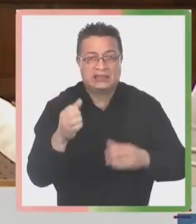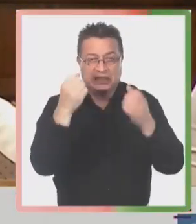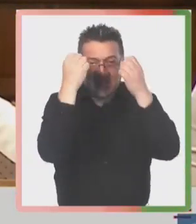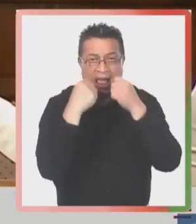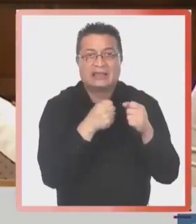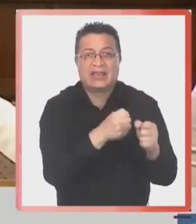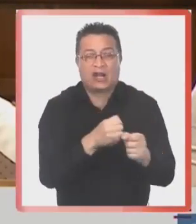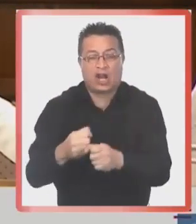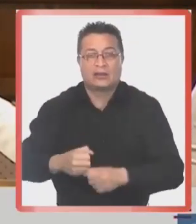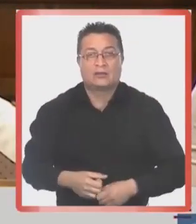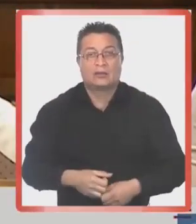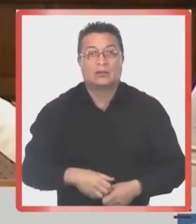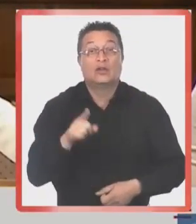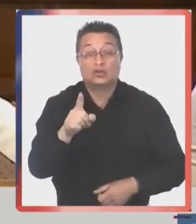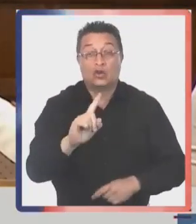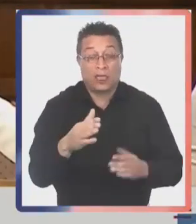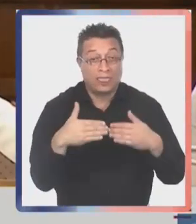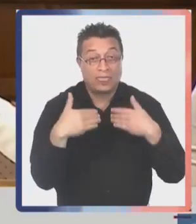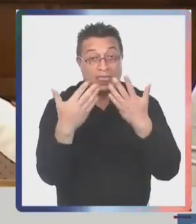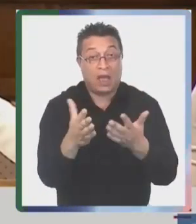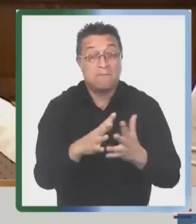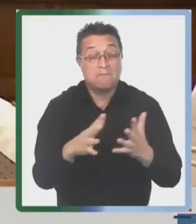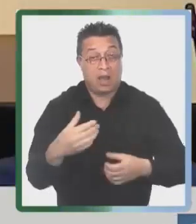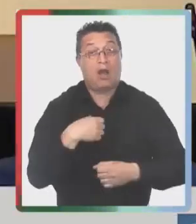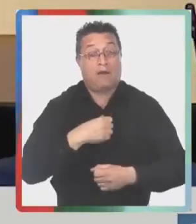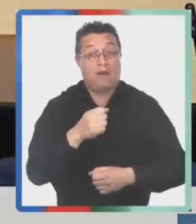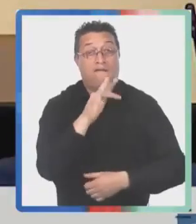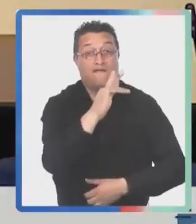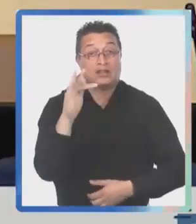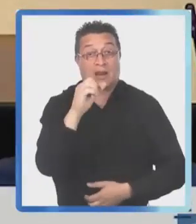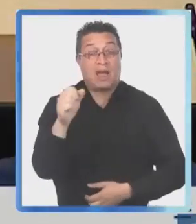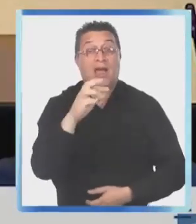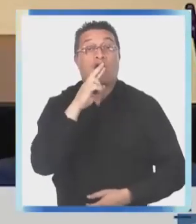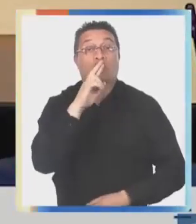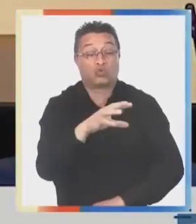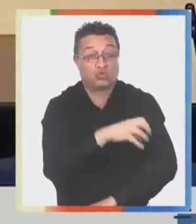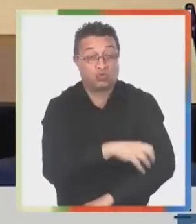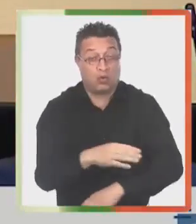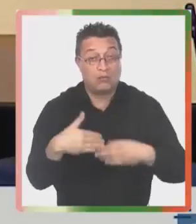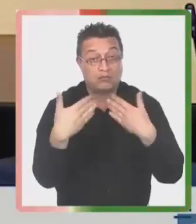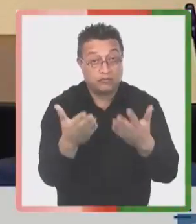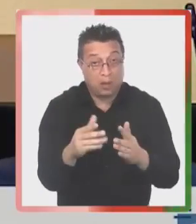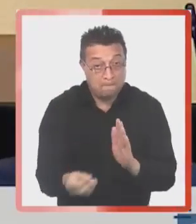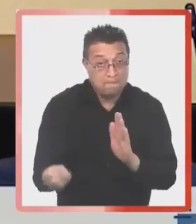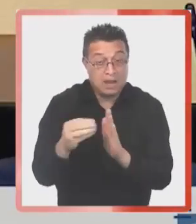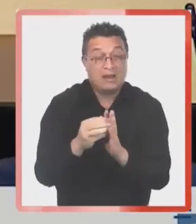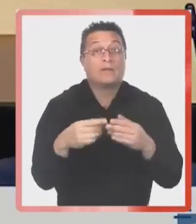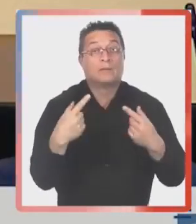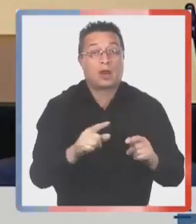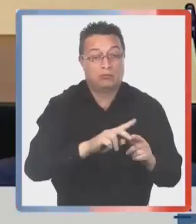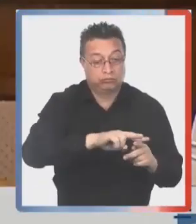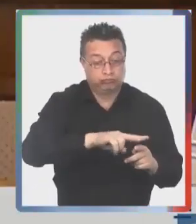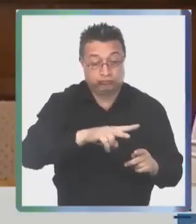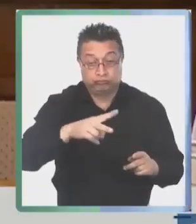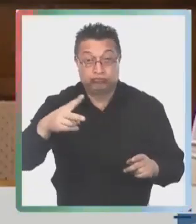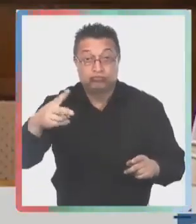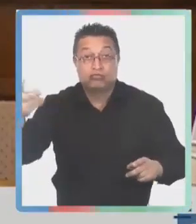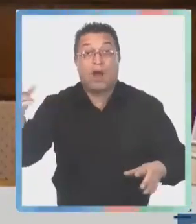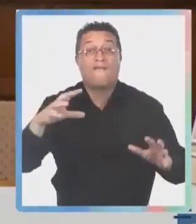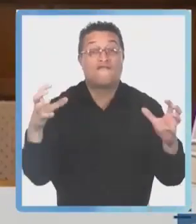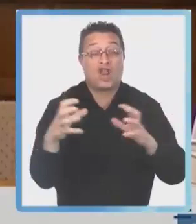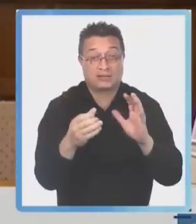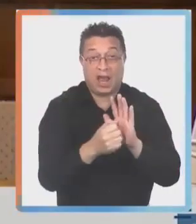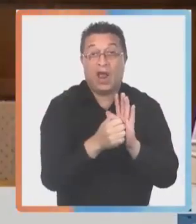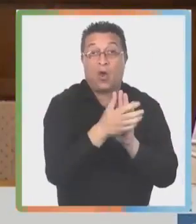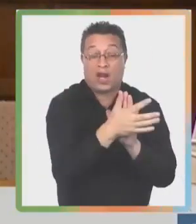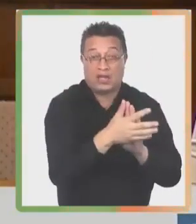sur hay acciones que tienen carácter terrorista. ¿El gobierno va a dar más atribuciones a las Fuerzas Armadas en la macrozona sur? Esta